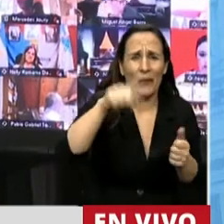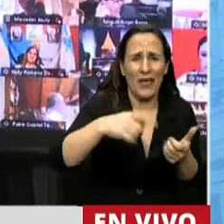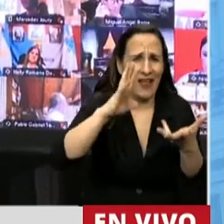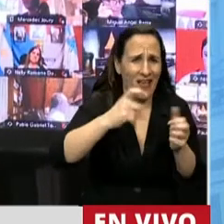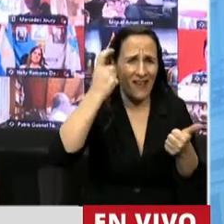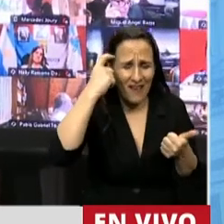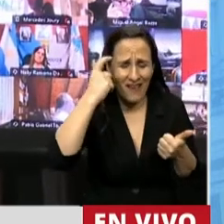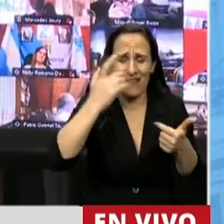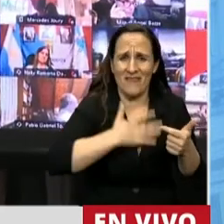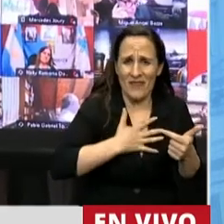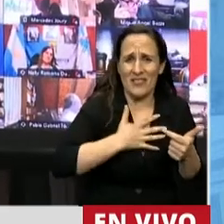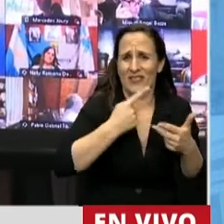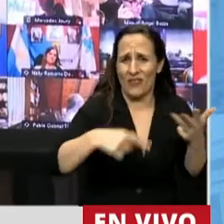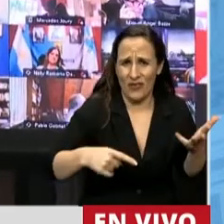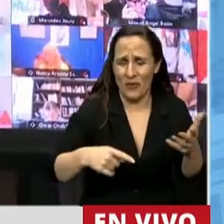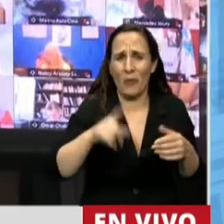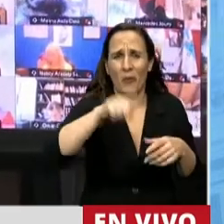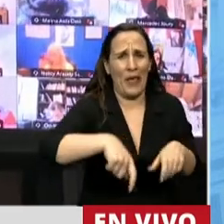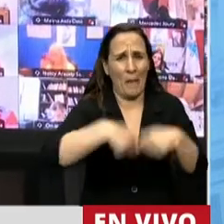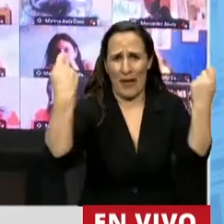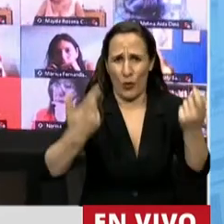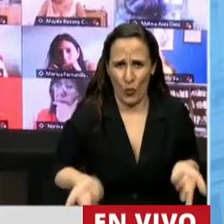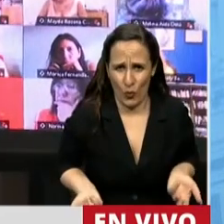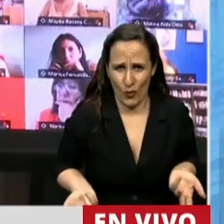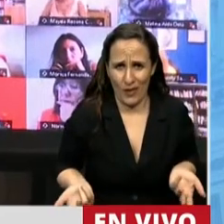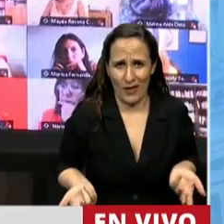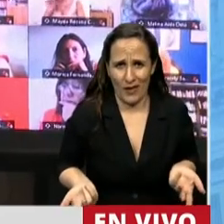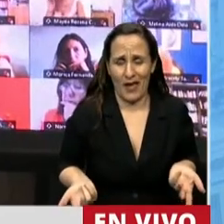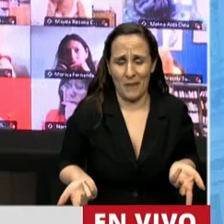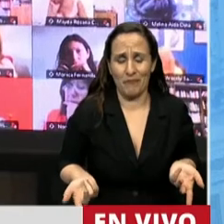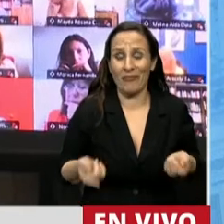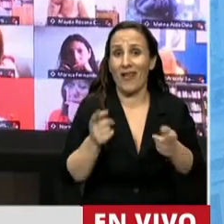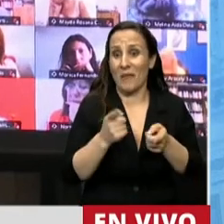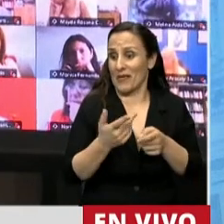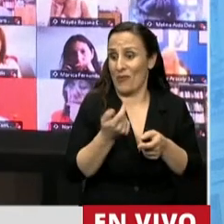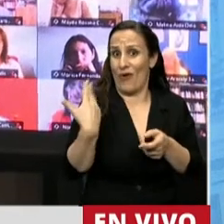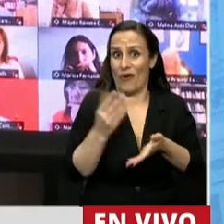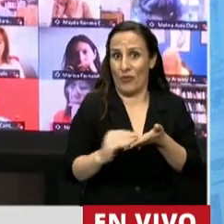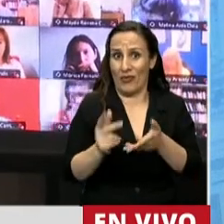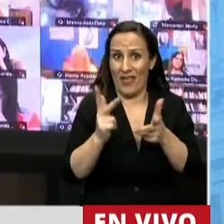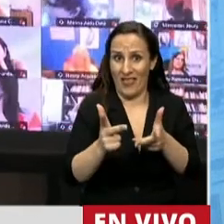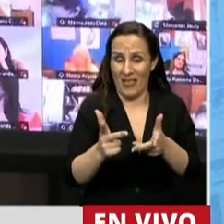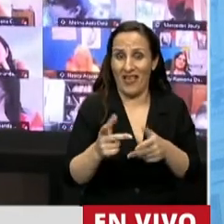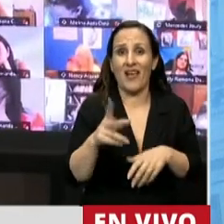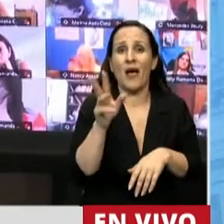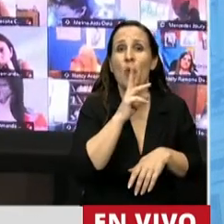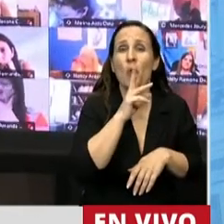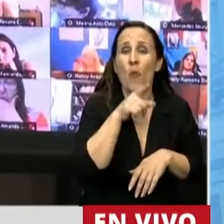tremendo perjuicio, y comprobadamente, como lo decía recién la diputada, a las mujeres, y